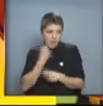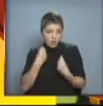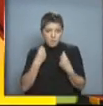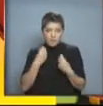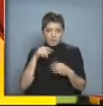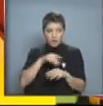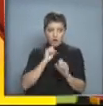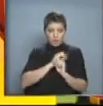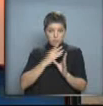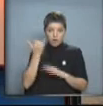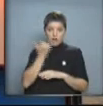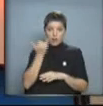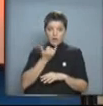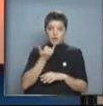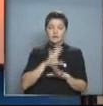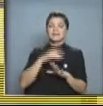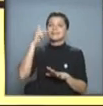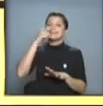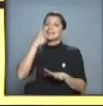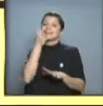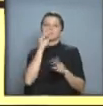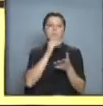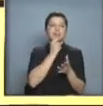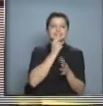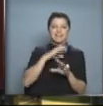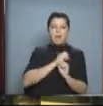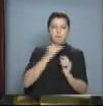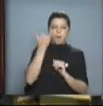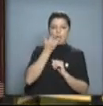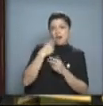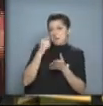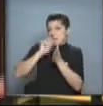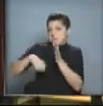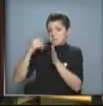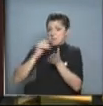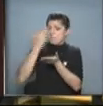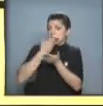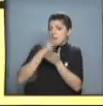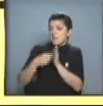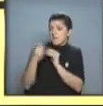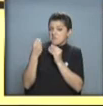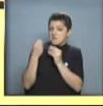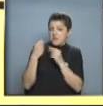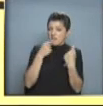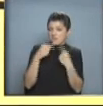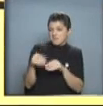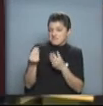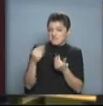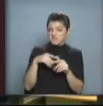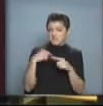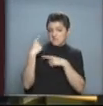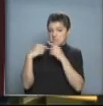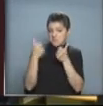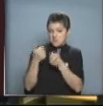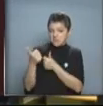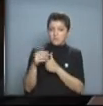persona. Pero si hay amor, no es necesario el papel de casamiento. Es un festejo. ¿Qué te da el papel que no podés tener una relación si estás casado? El problema no es ese. Atrapar al otro.